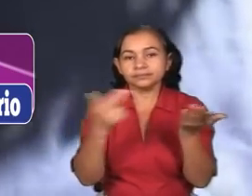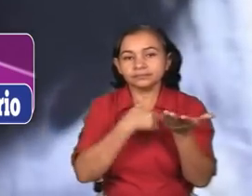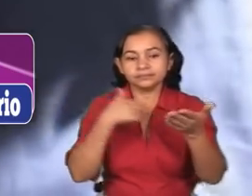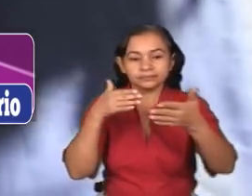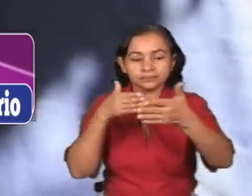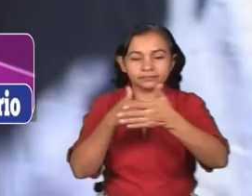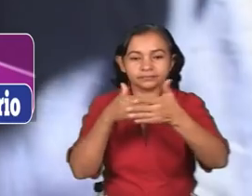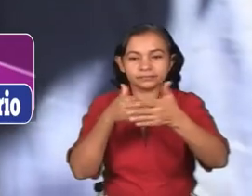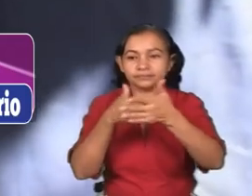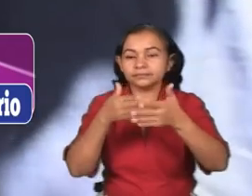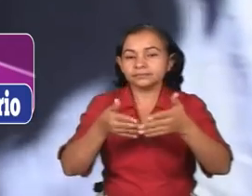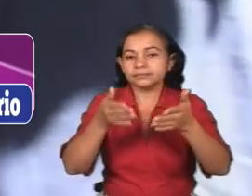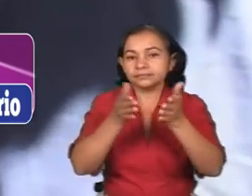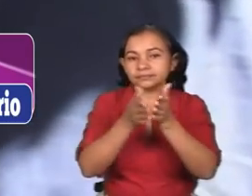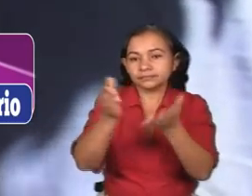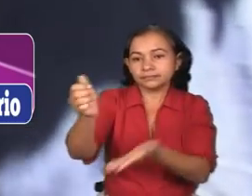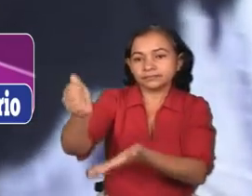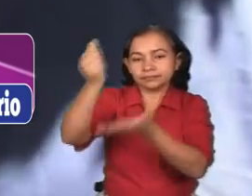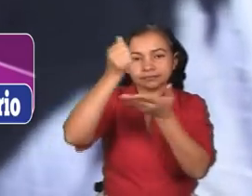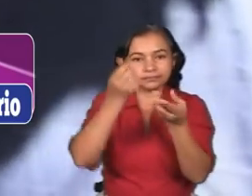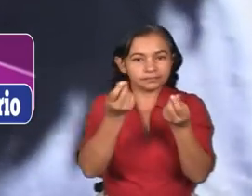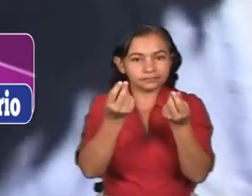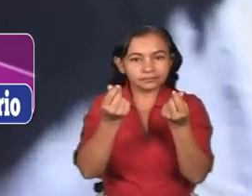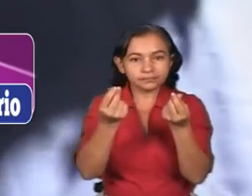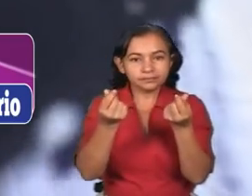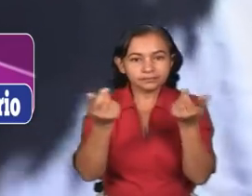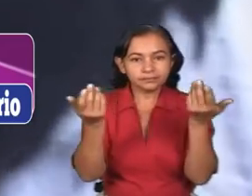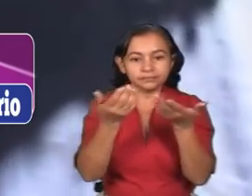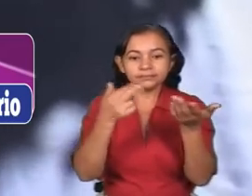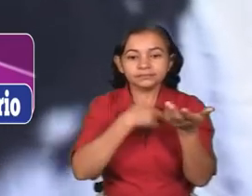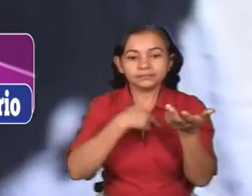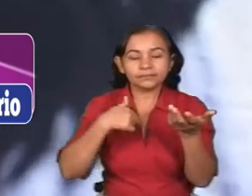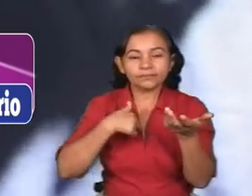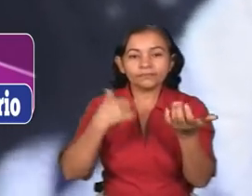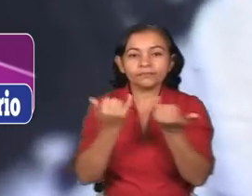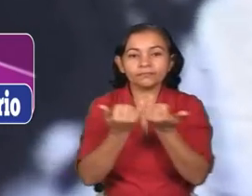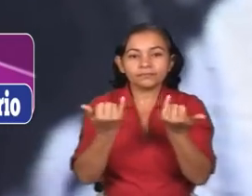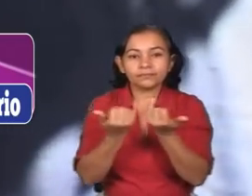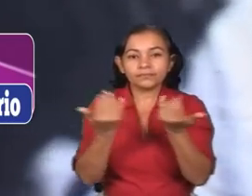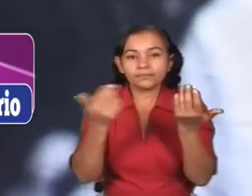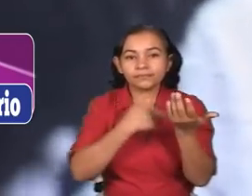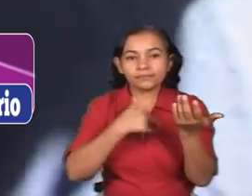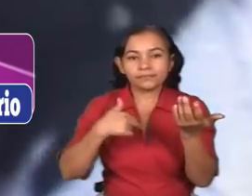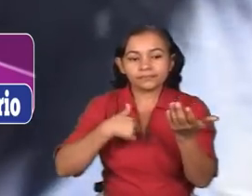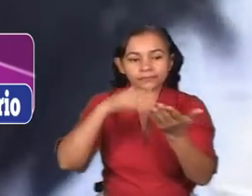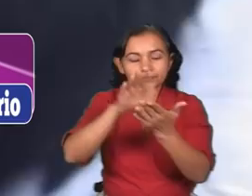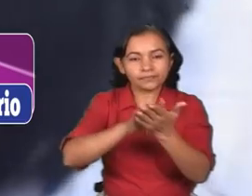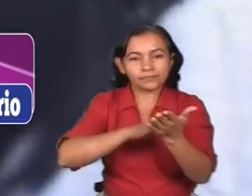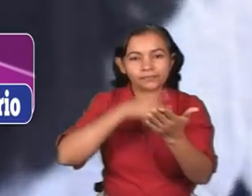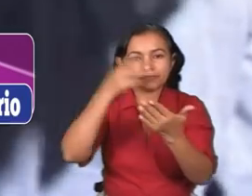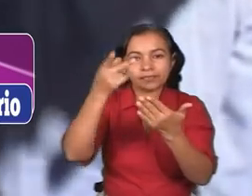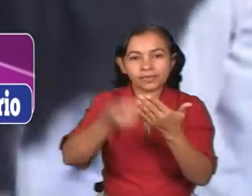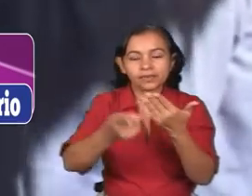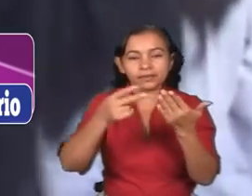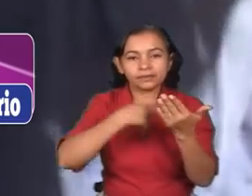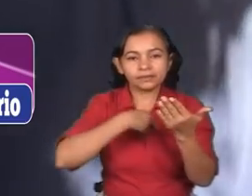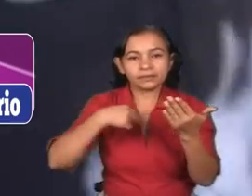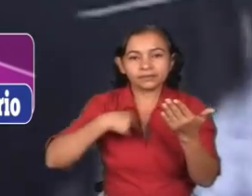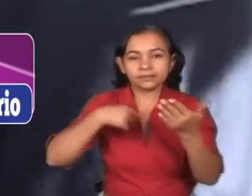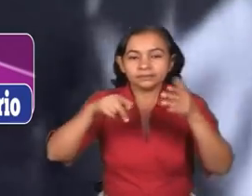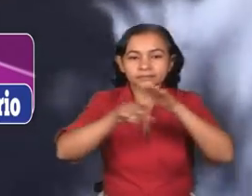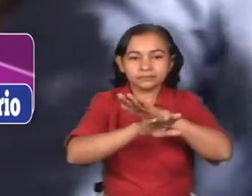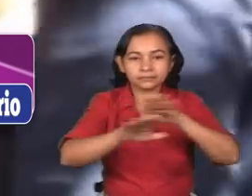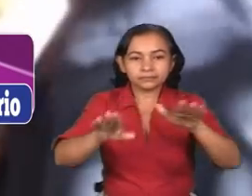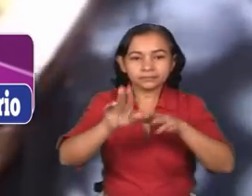establecer un flujo de inversión. Es decir, no es porque aquí existía normalmente que se ejecutaba un programa, se terminó,